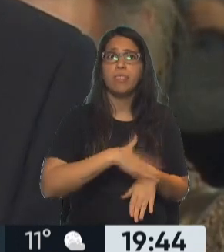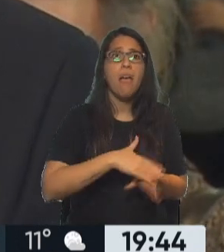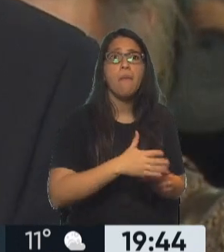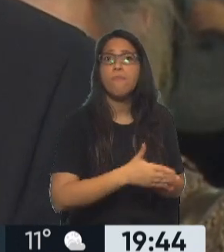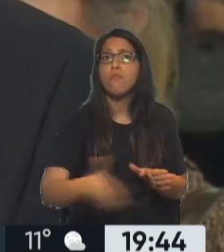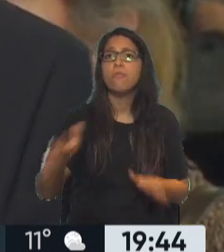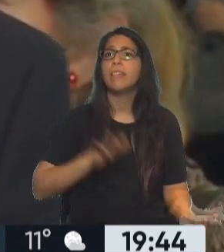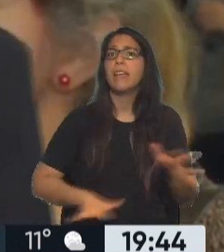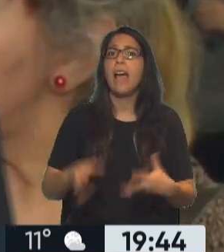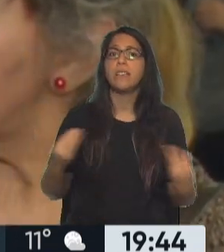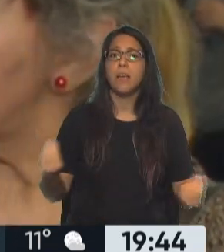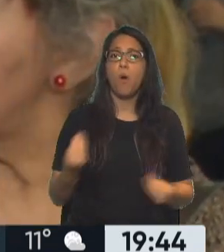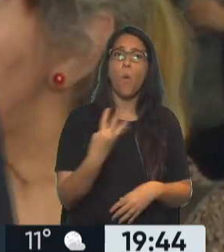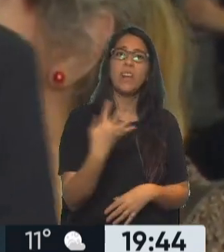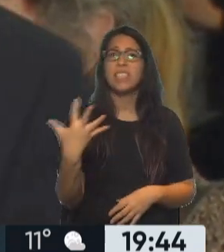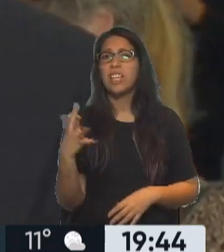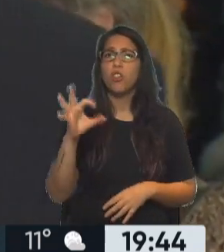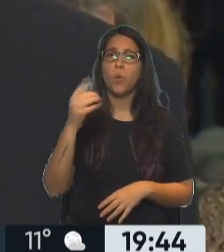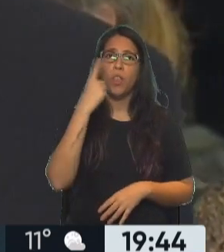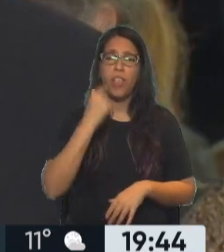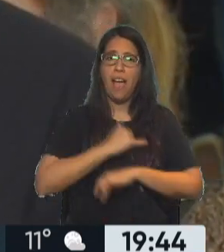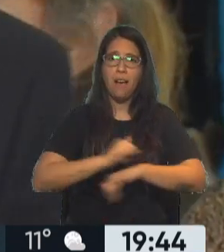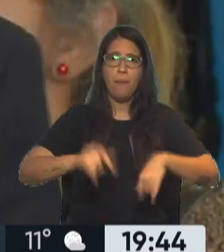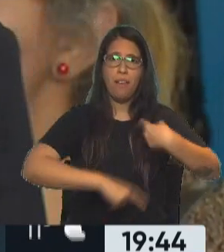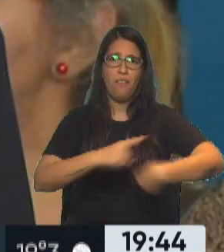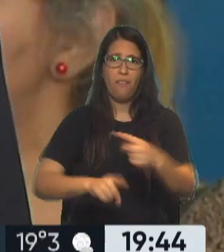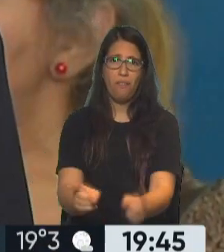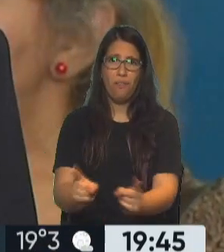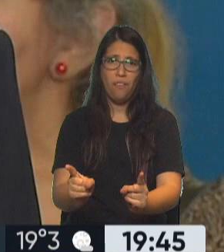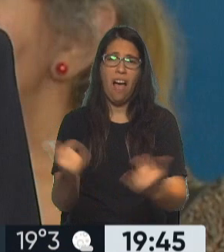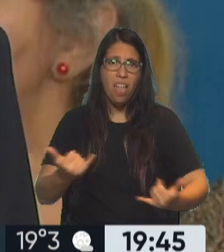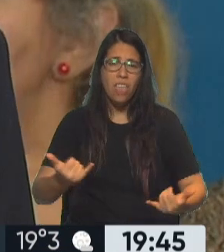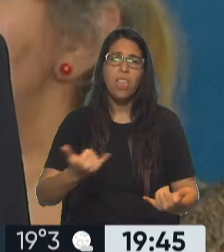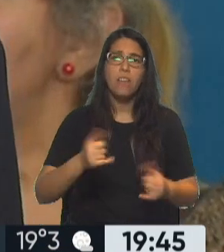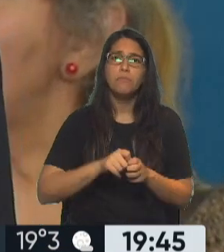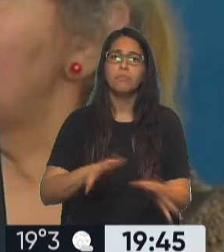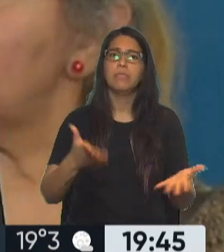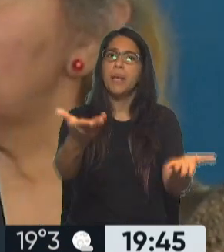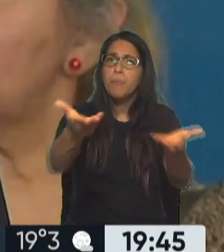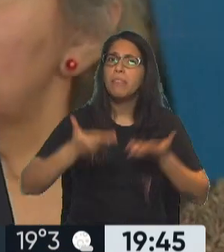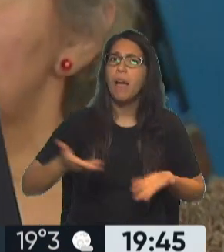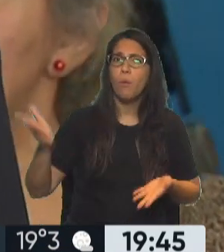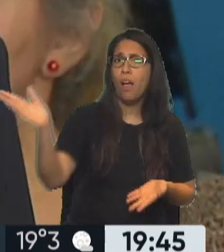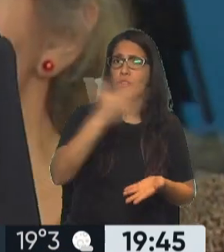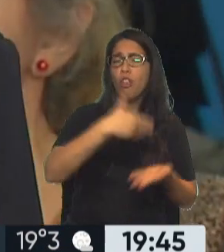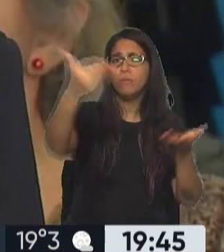en estos 45 o 50 días de campaña que nos queda, y donde fundamentalmente los invitamos a todos a dar el